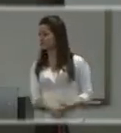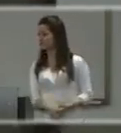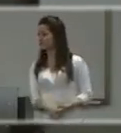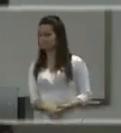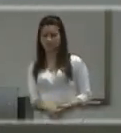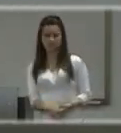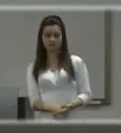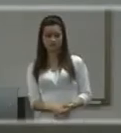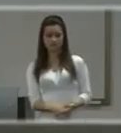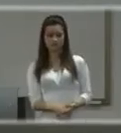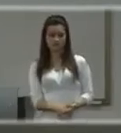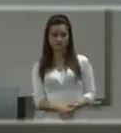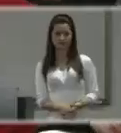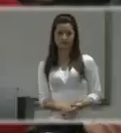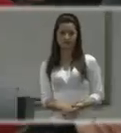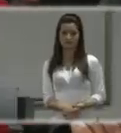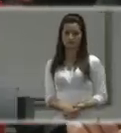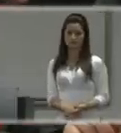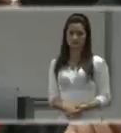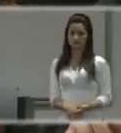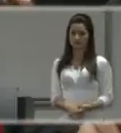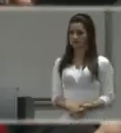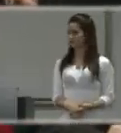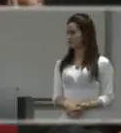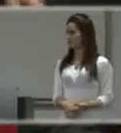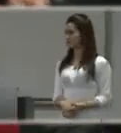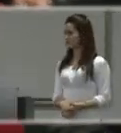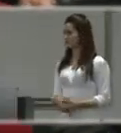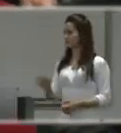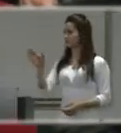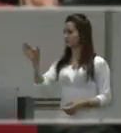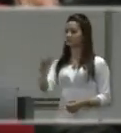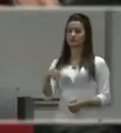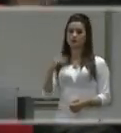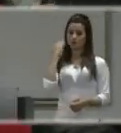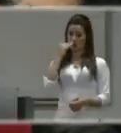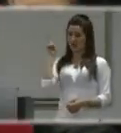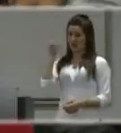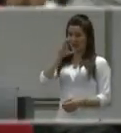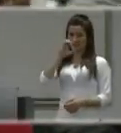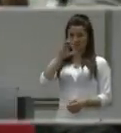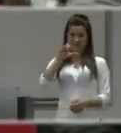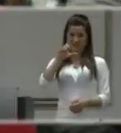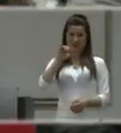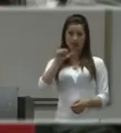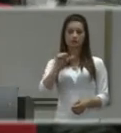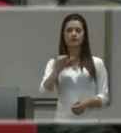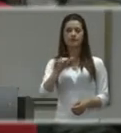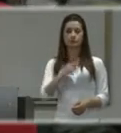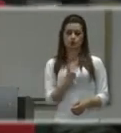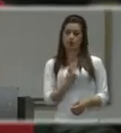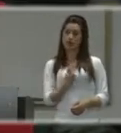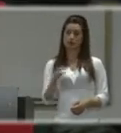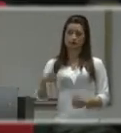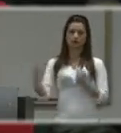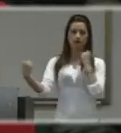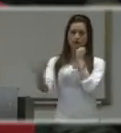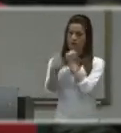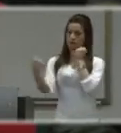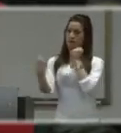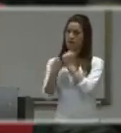No importa. Yo creo que Cecilia va a necesitar mucho apoyo en algún momento para